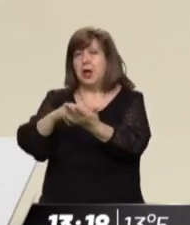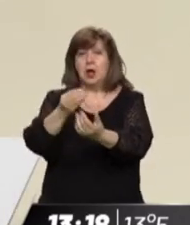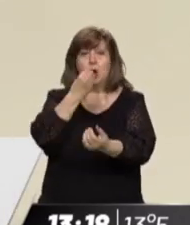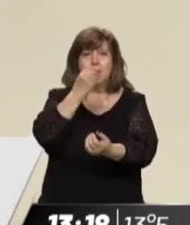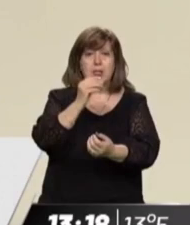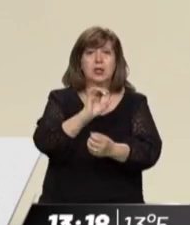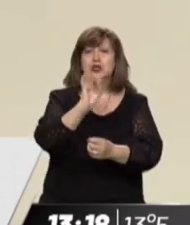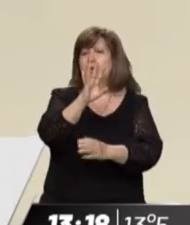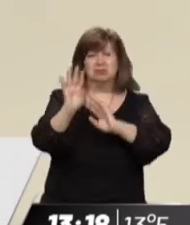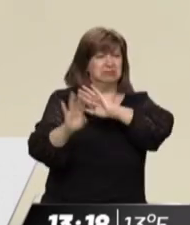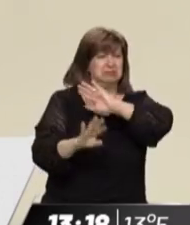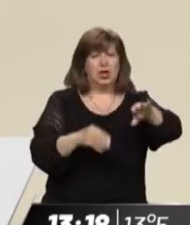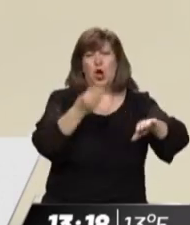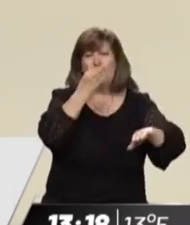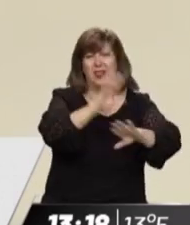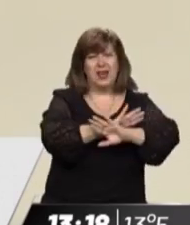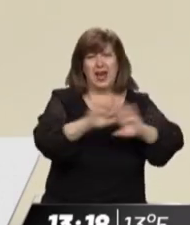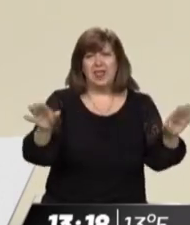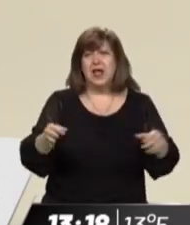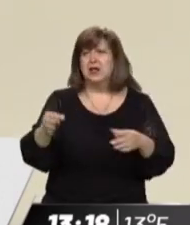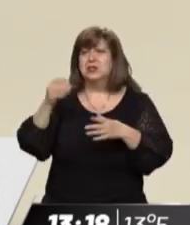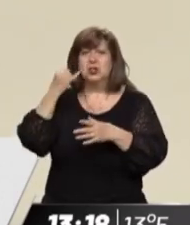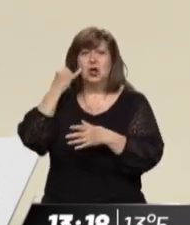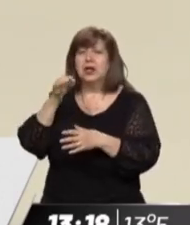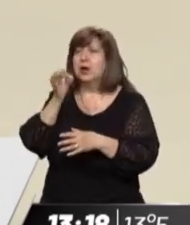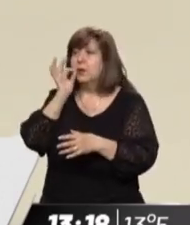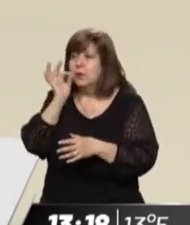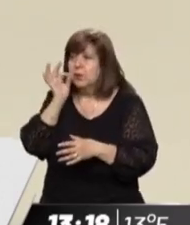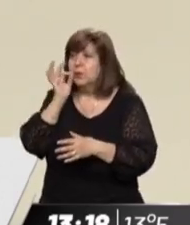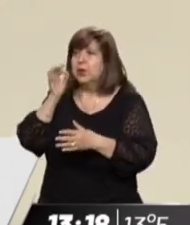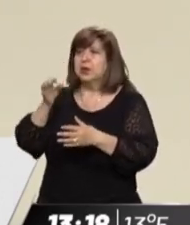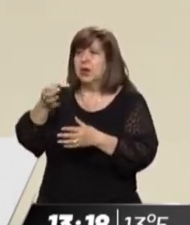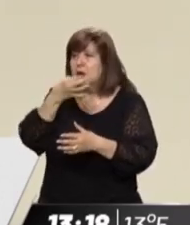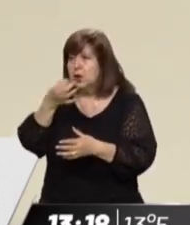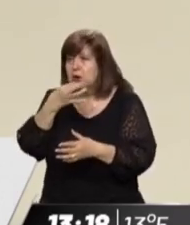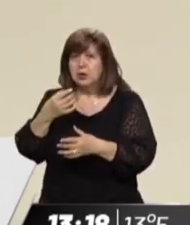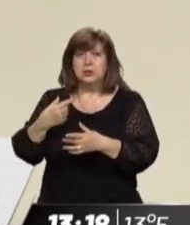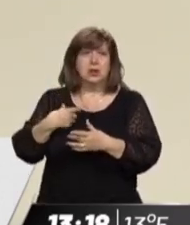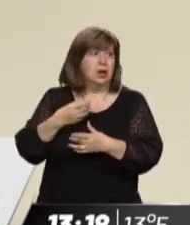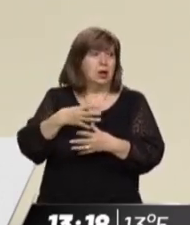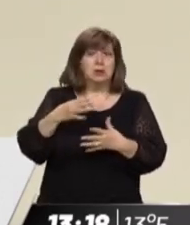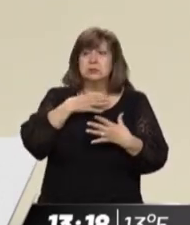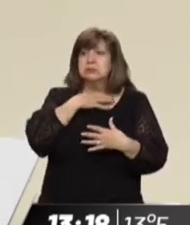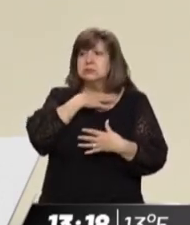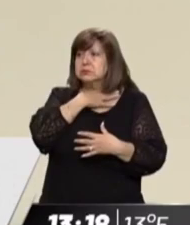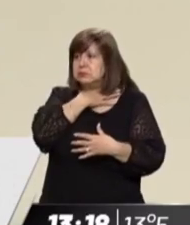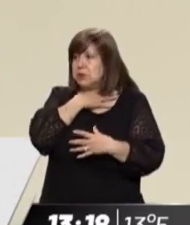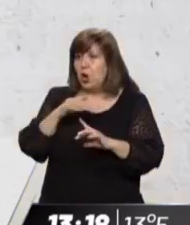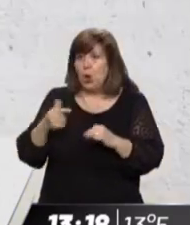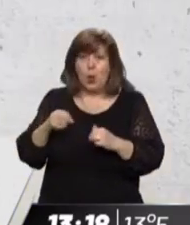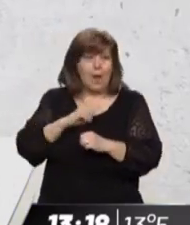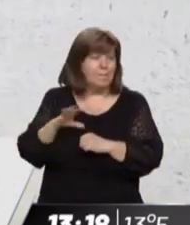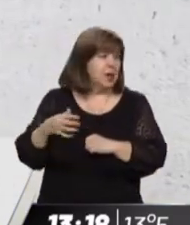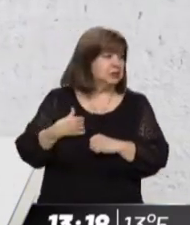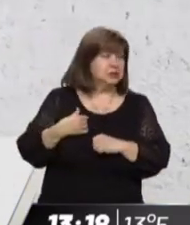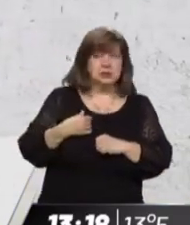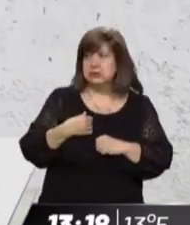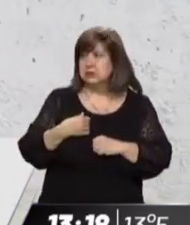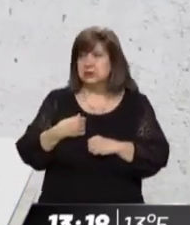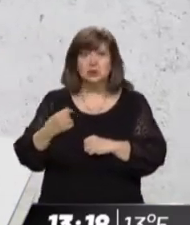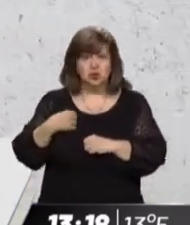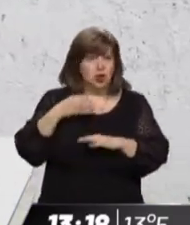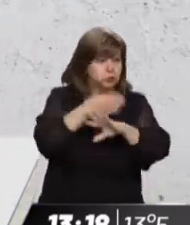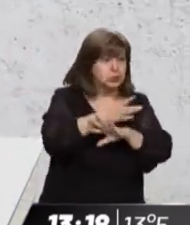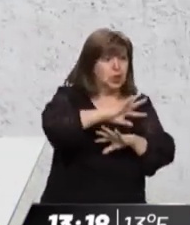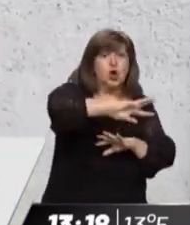solamente consumir, no había otra cosa. Llegaba el momento que no tenía forma de comprarla y tenía que robarle algo a mi